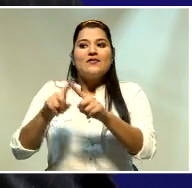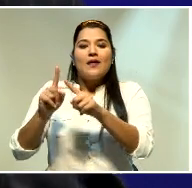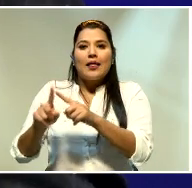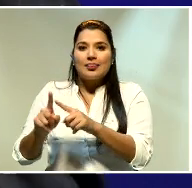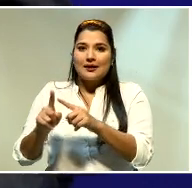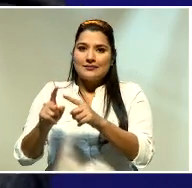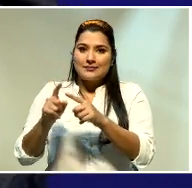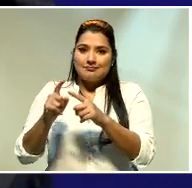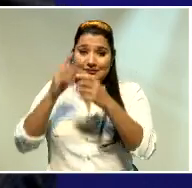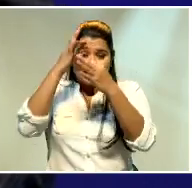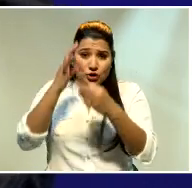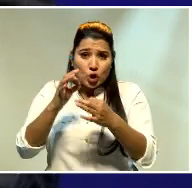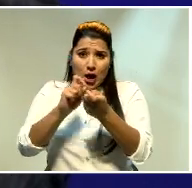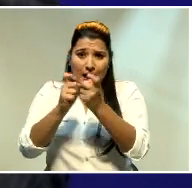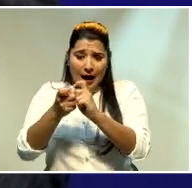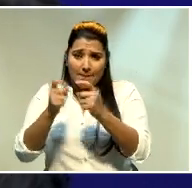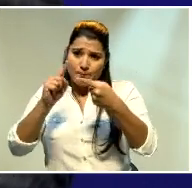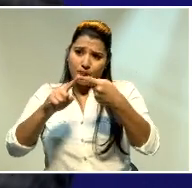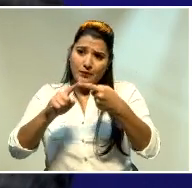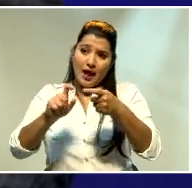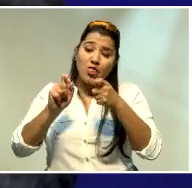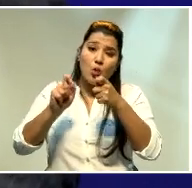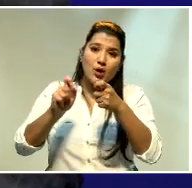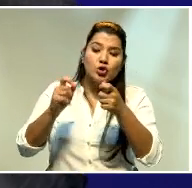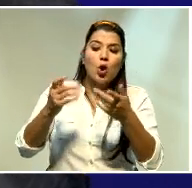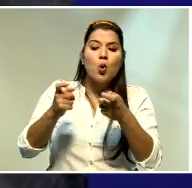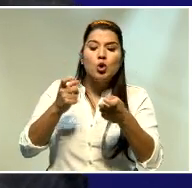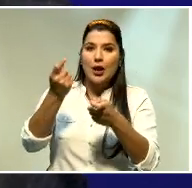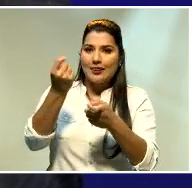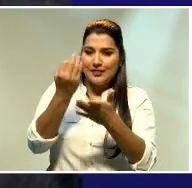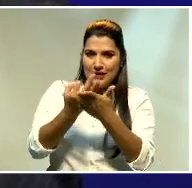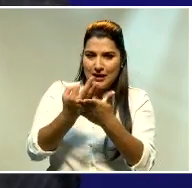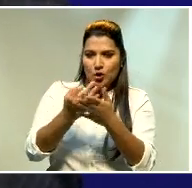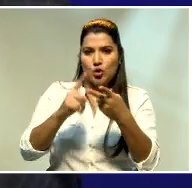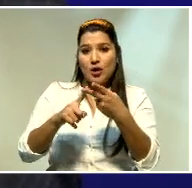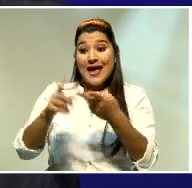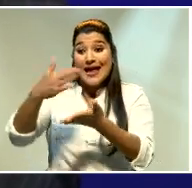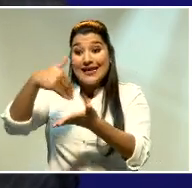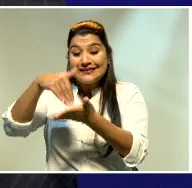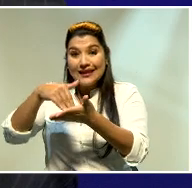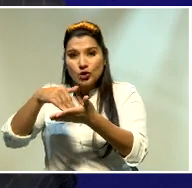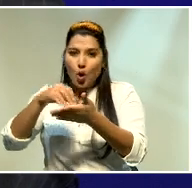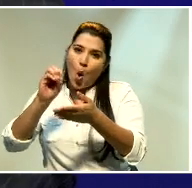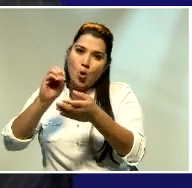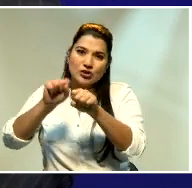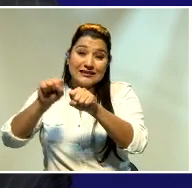financiera, el Centro de Información Crediticia, para saber, con eso los bancos